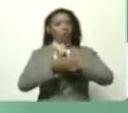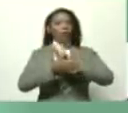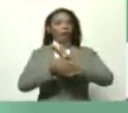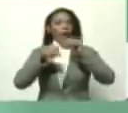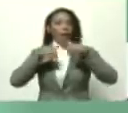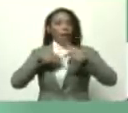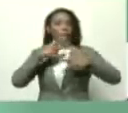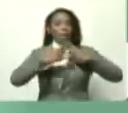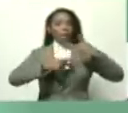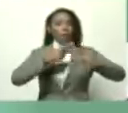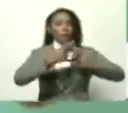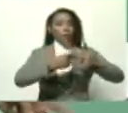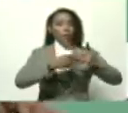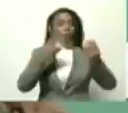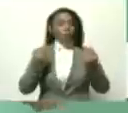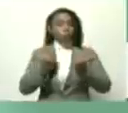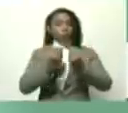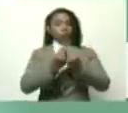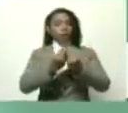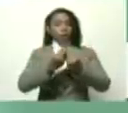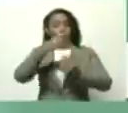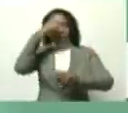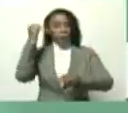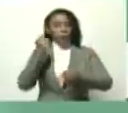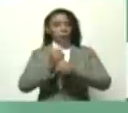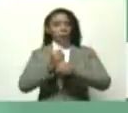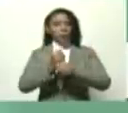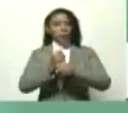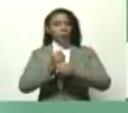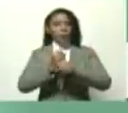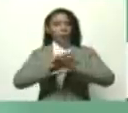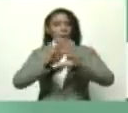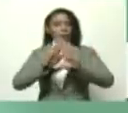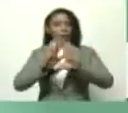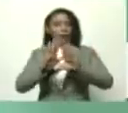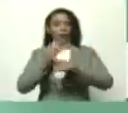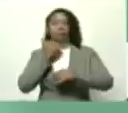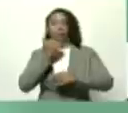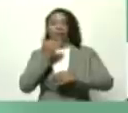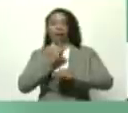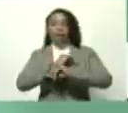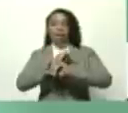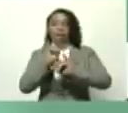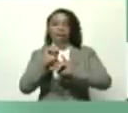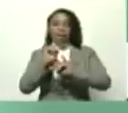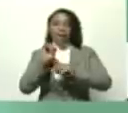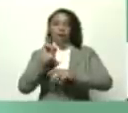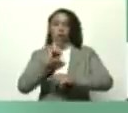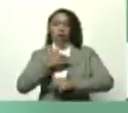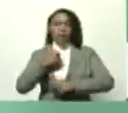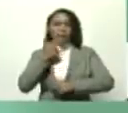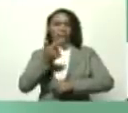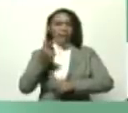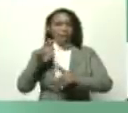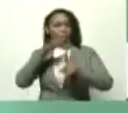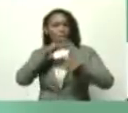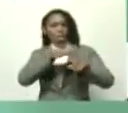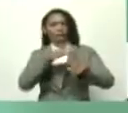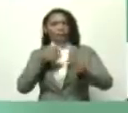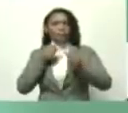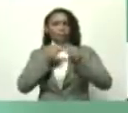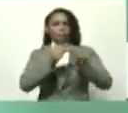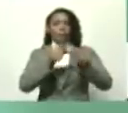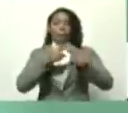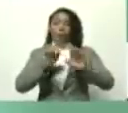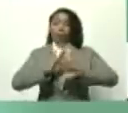este proceso que acompaña a la operación Tenaza. Ya la operación Tenaza está casi completamente desmantelada. Eso no quiere decir que la amenaza no persista, pero ya